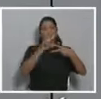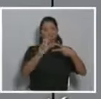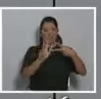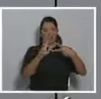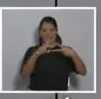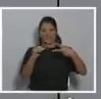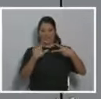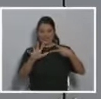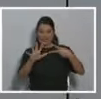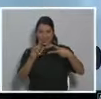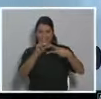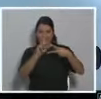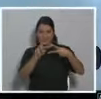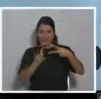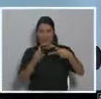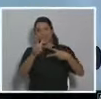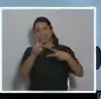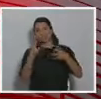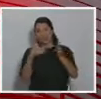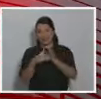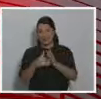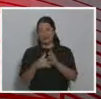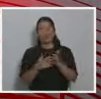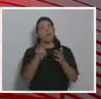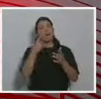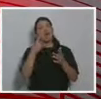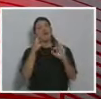familia ahí apoyando. Vamos de nuevo.